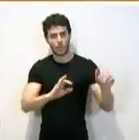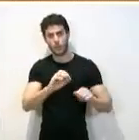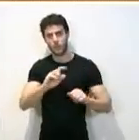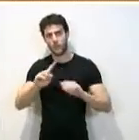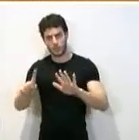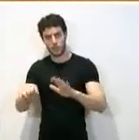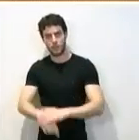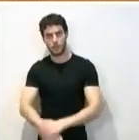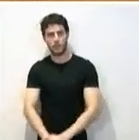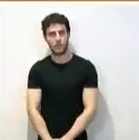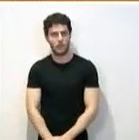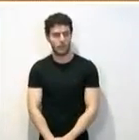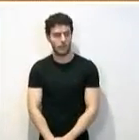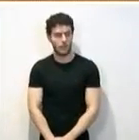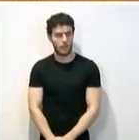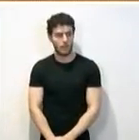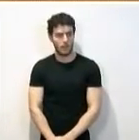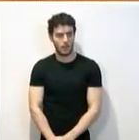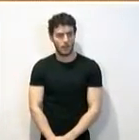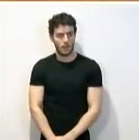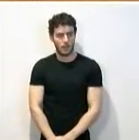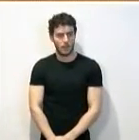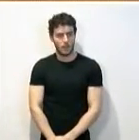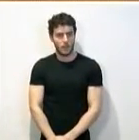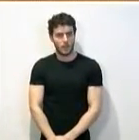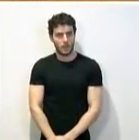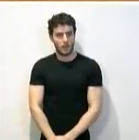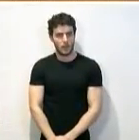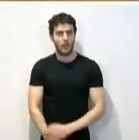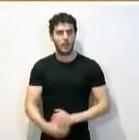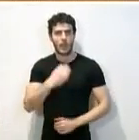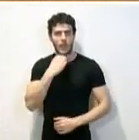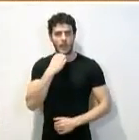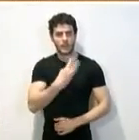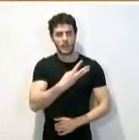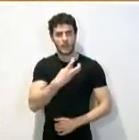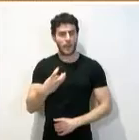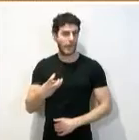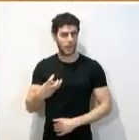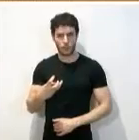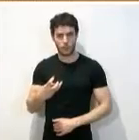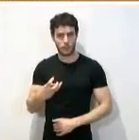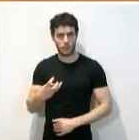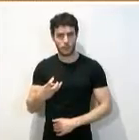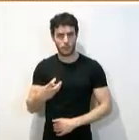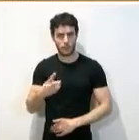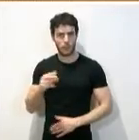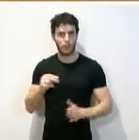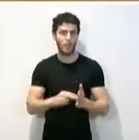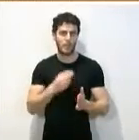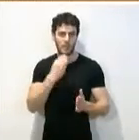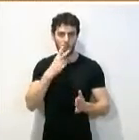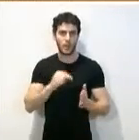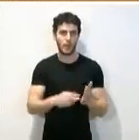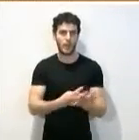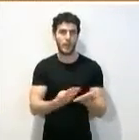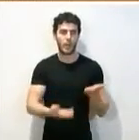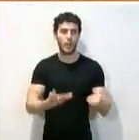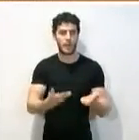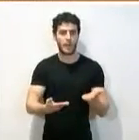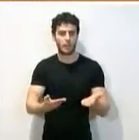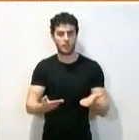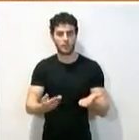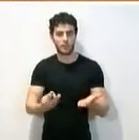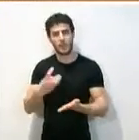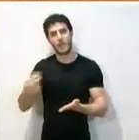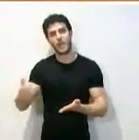nada. Esta cifra supera en casi 300 a los notificados en 2019, por lo que la media de las